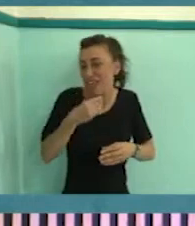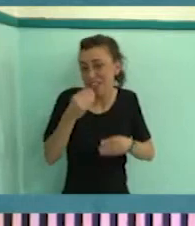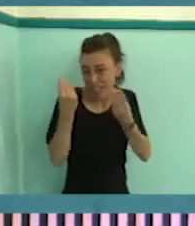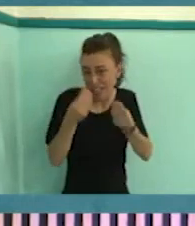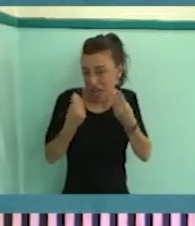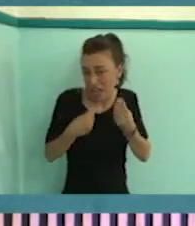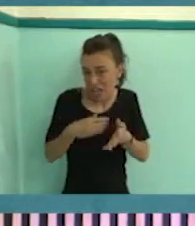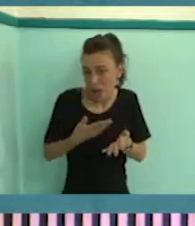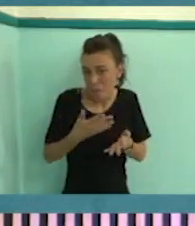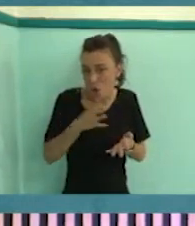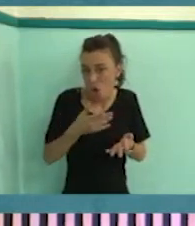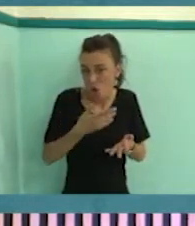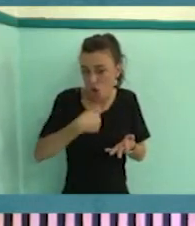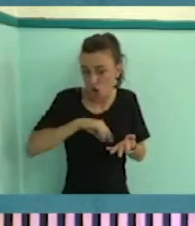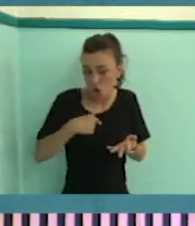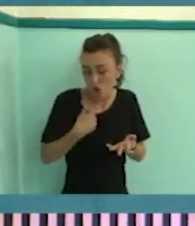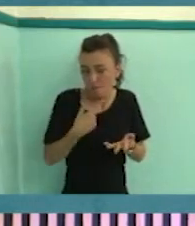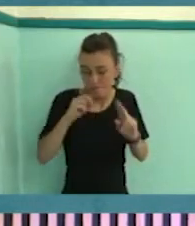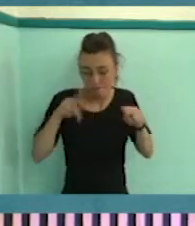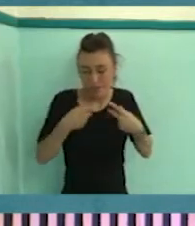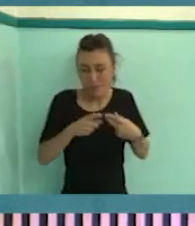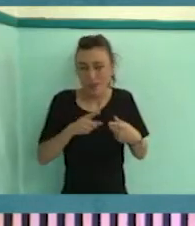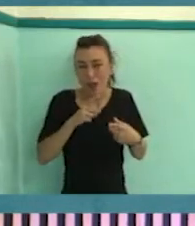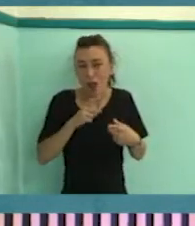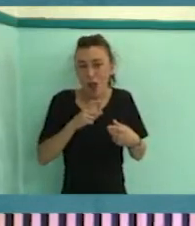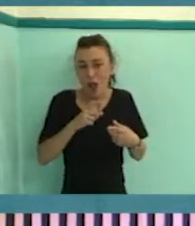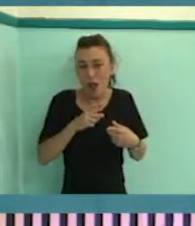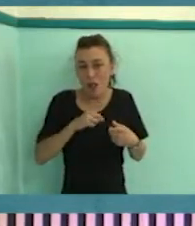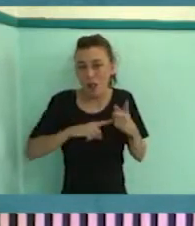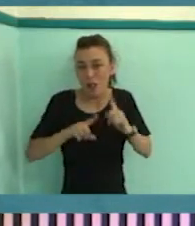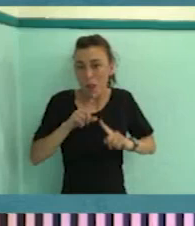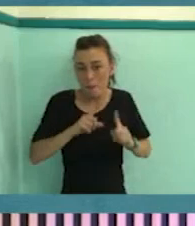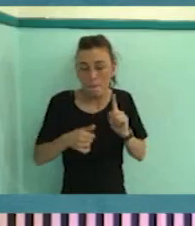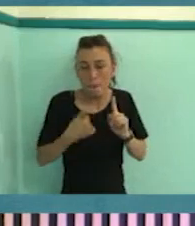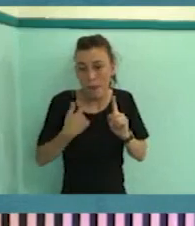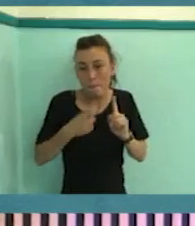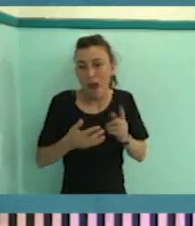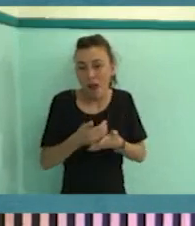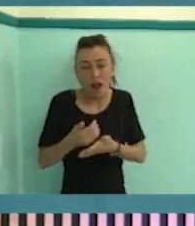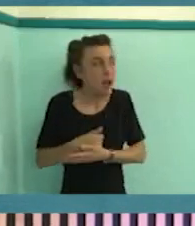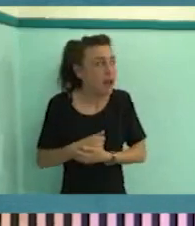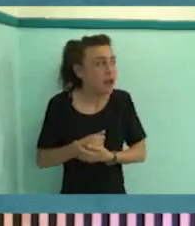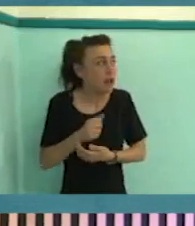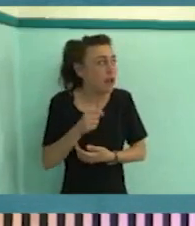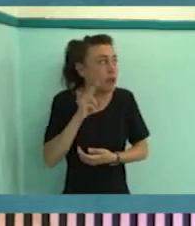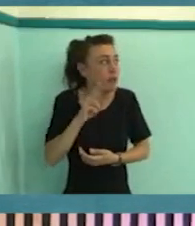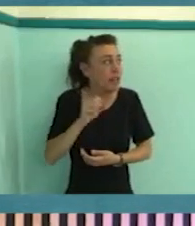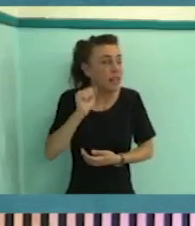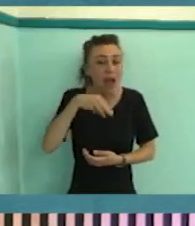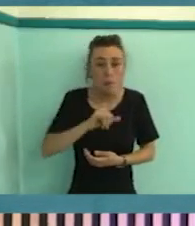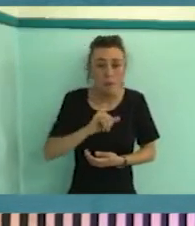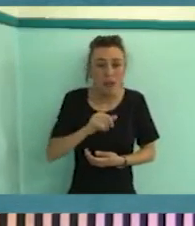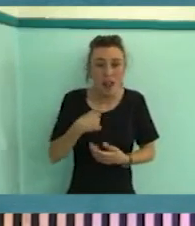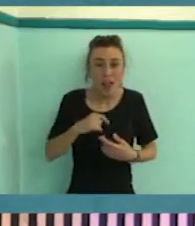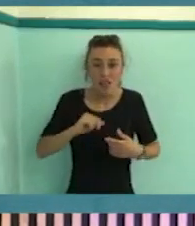ejemplo claro o sea tú ves mira ahí pone conoce a Amy antes de hacerse la cirugía de pecho y después Claro tú ves a Amy ahí al caída